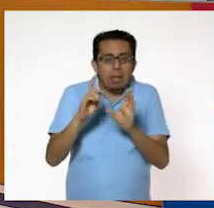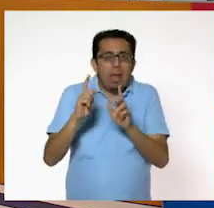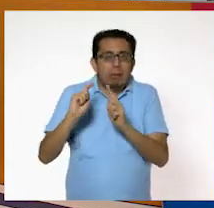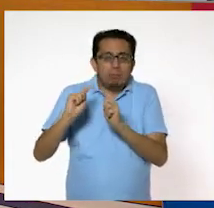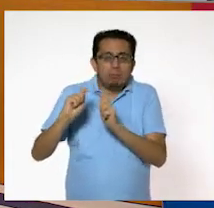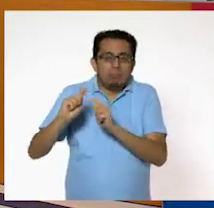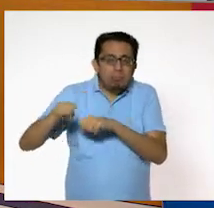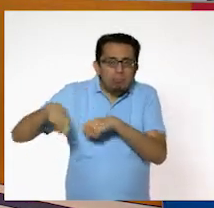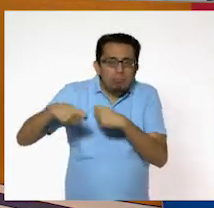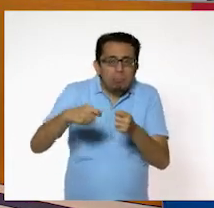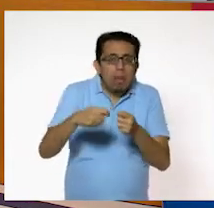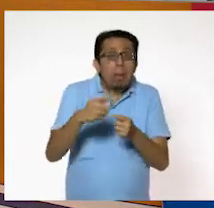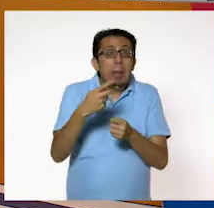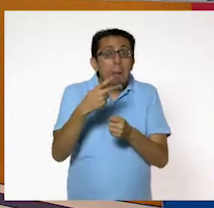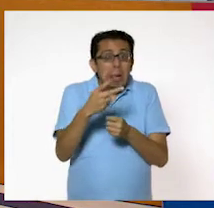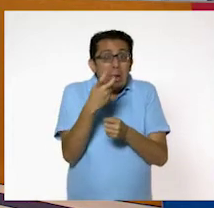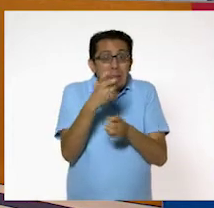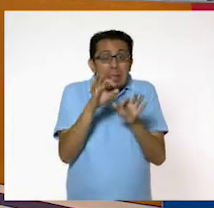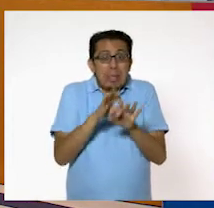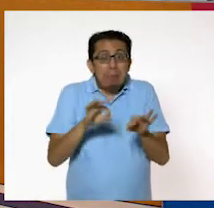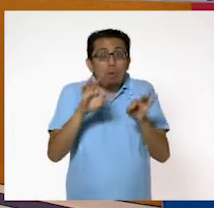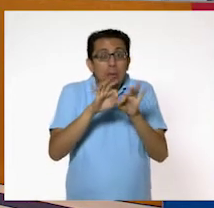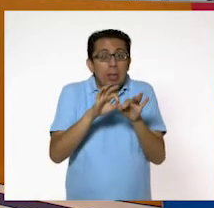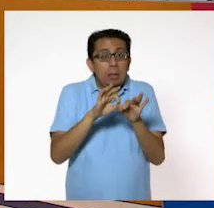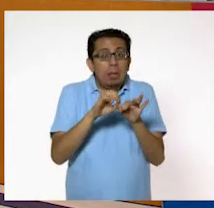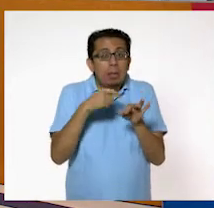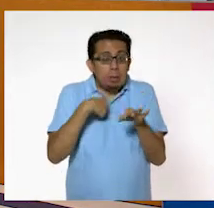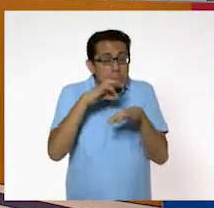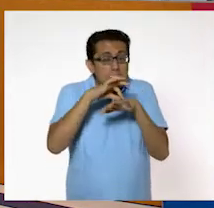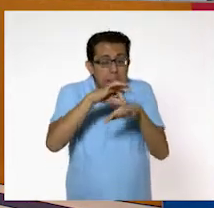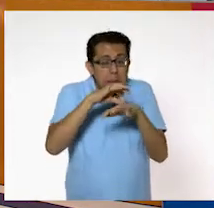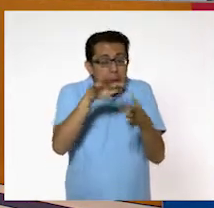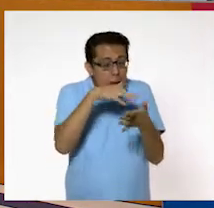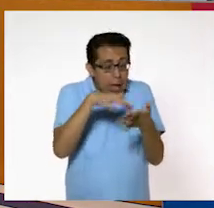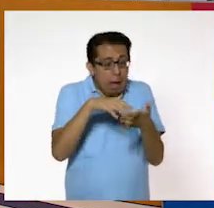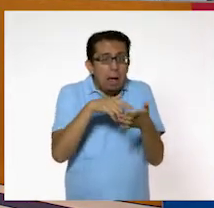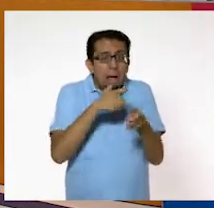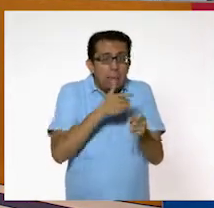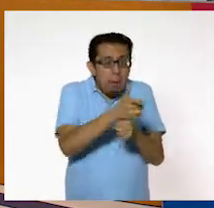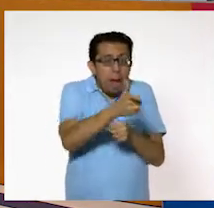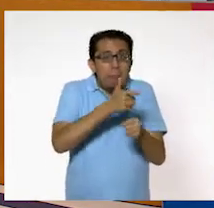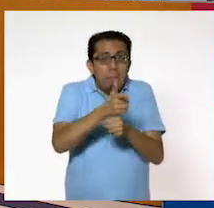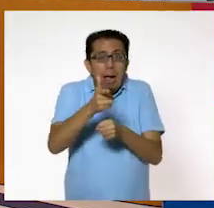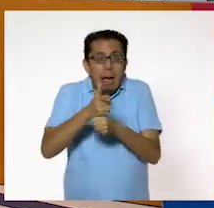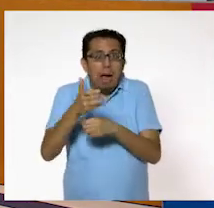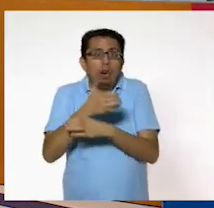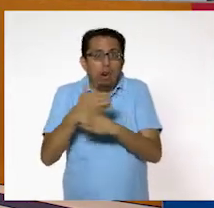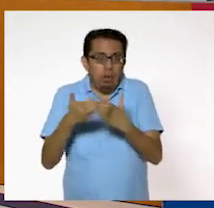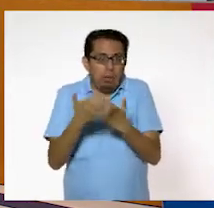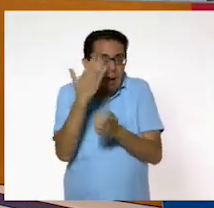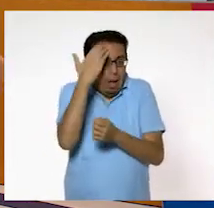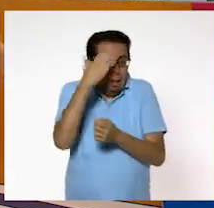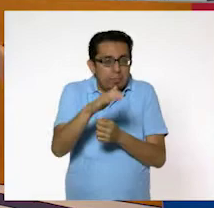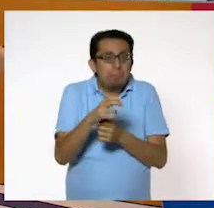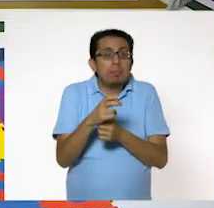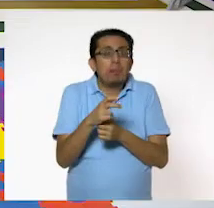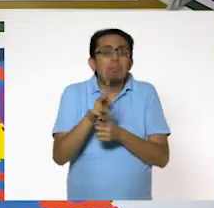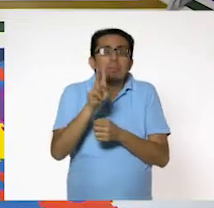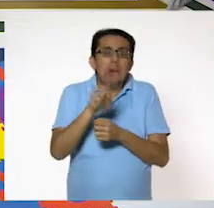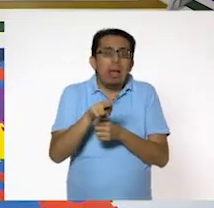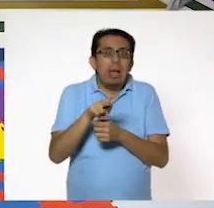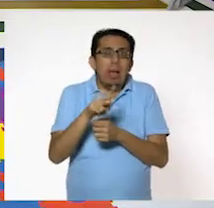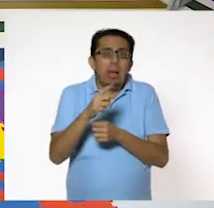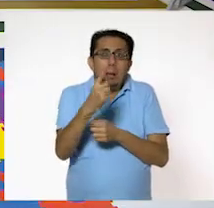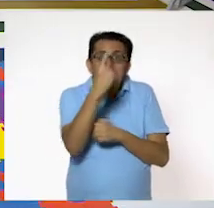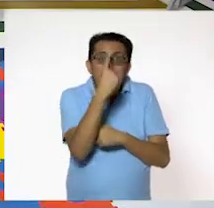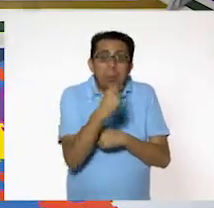pero es muy importante a veces leerlos porque descubrimos muchos detalles. Y bueno, ese Pinocho era un travieso. Exacto. ¿No? Se